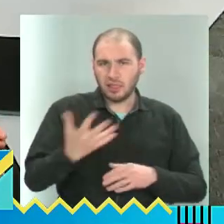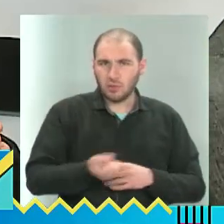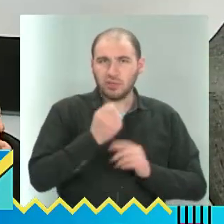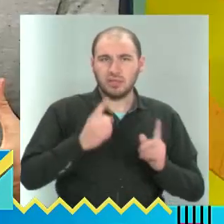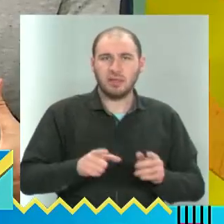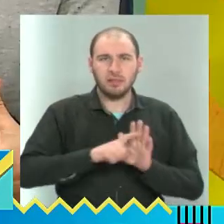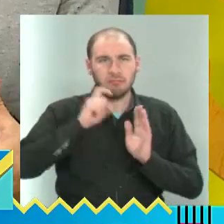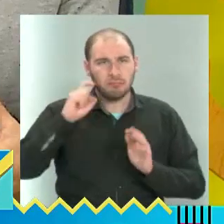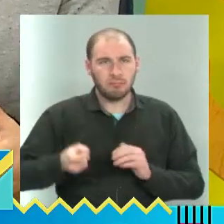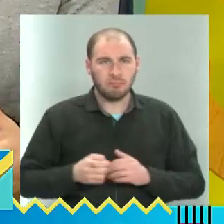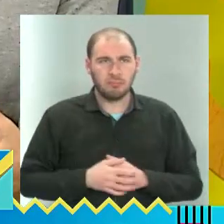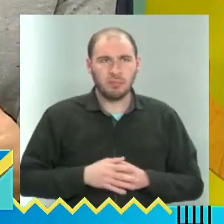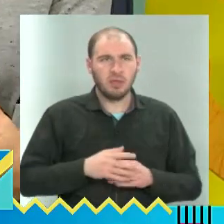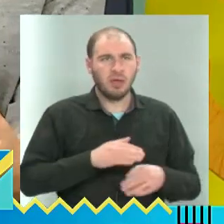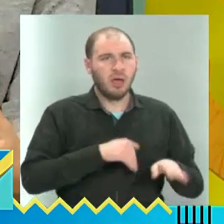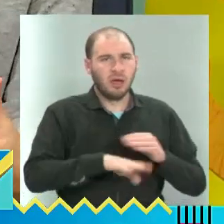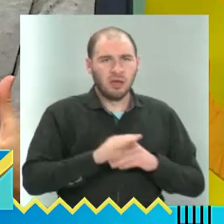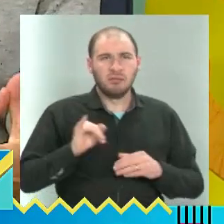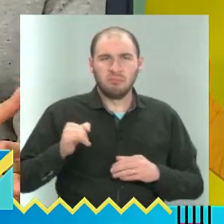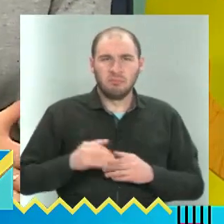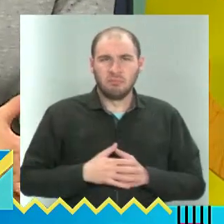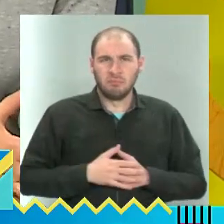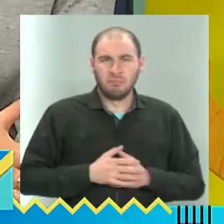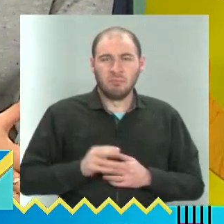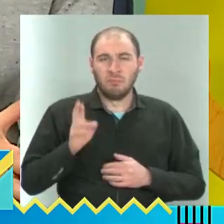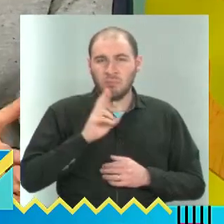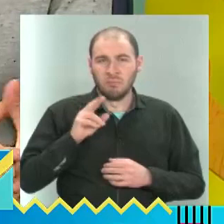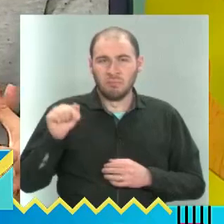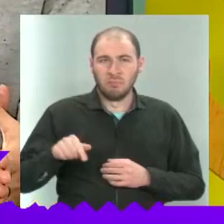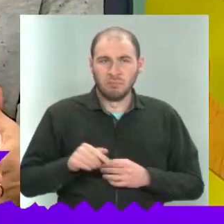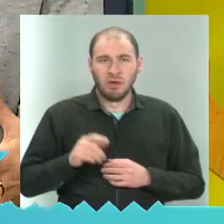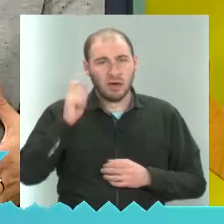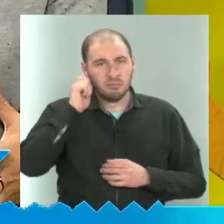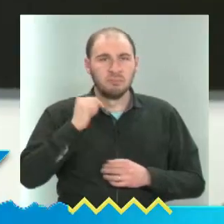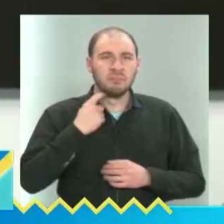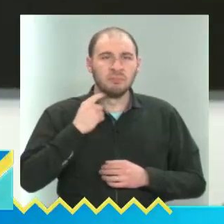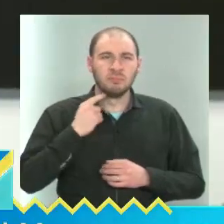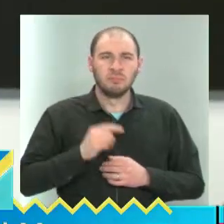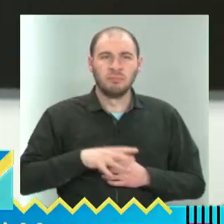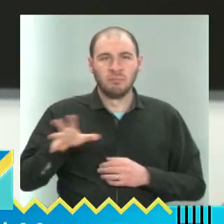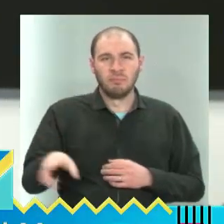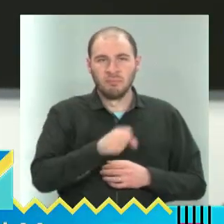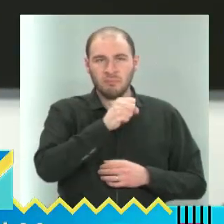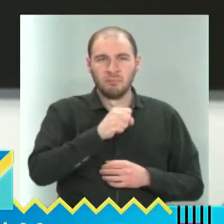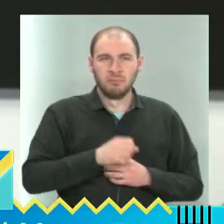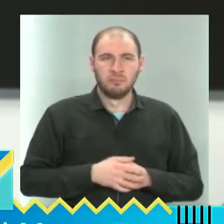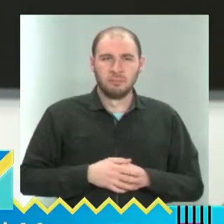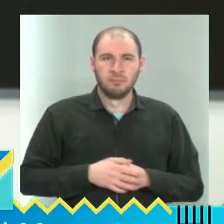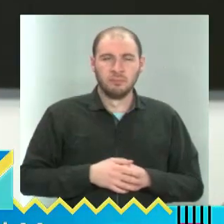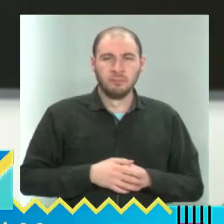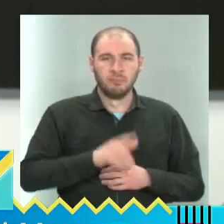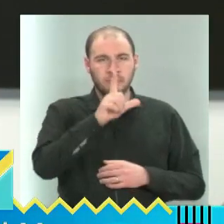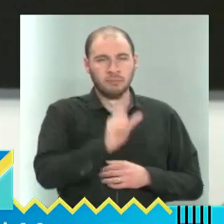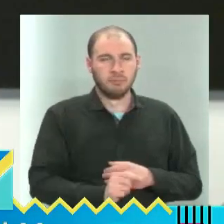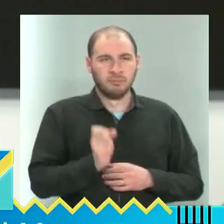del delito. Sí, tenemos una ruta. Sí, hemos tenido una chica que incluso era de 13 años y había sido trasladada al